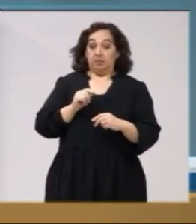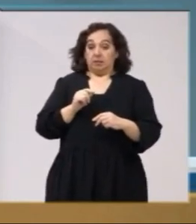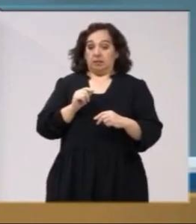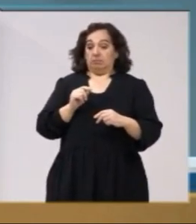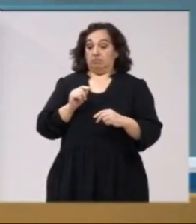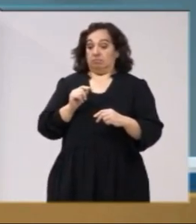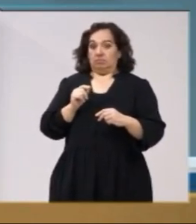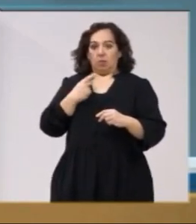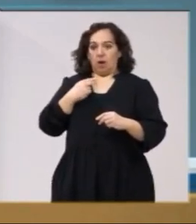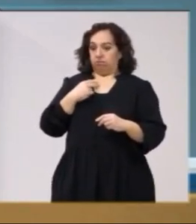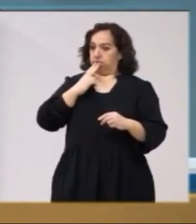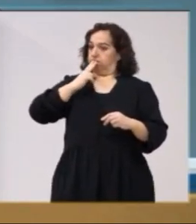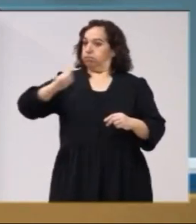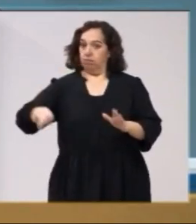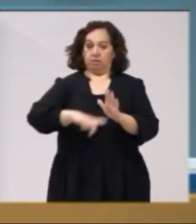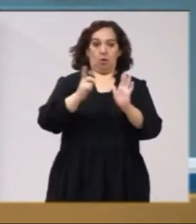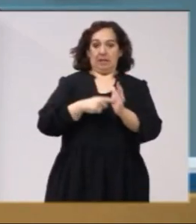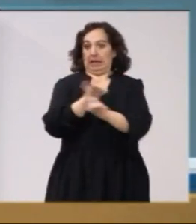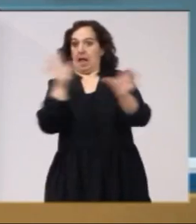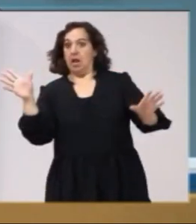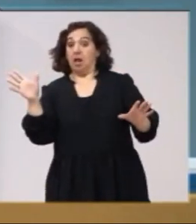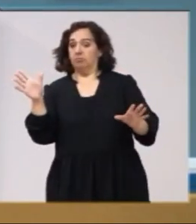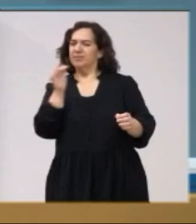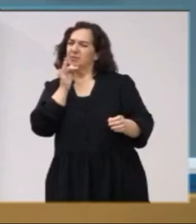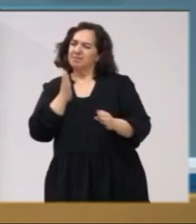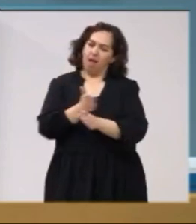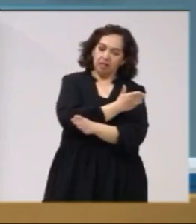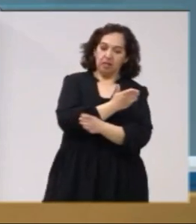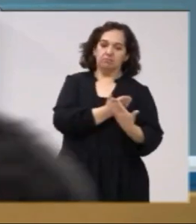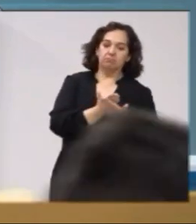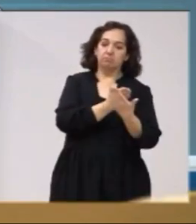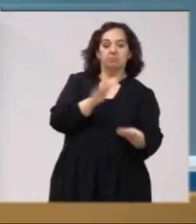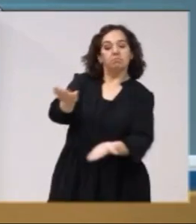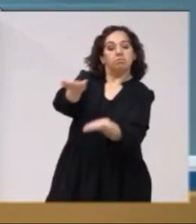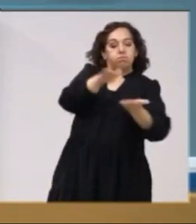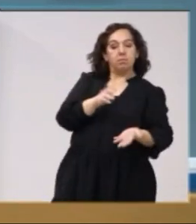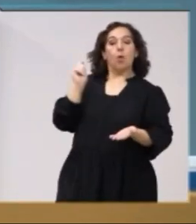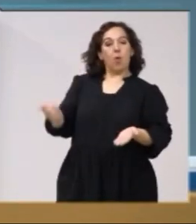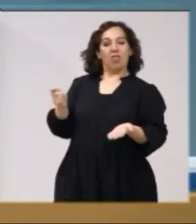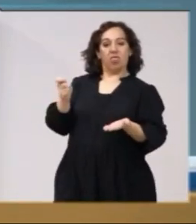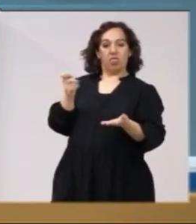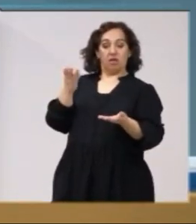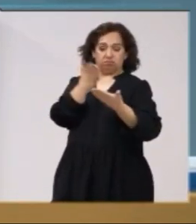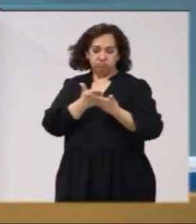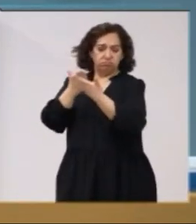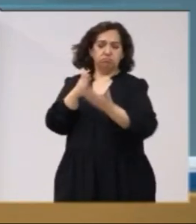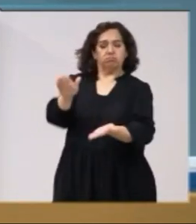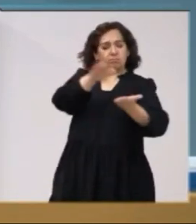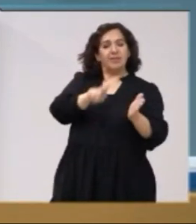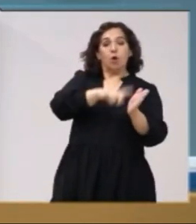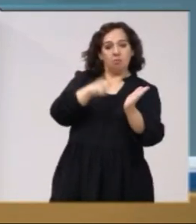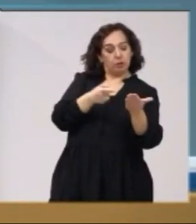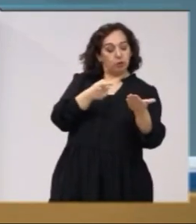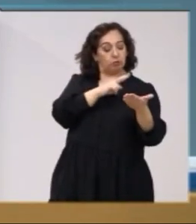opinión contundente en tanto no tuviese el sumario completo de lo